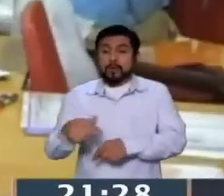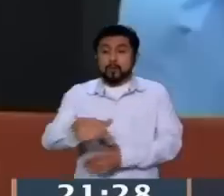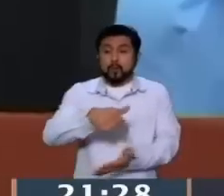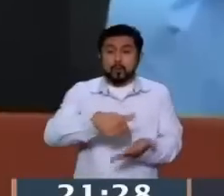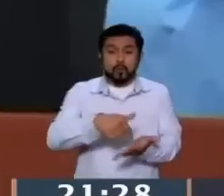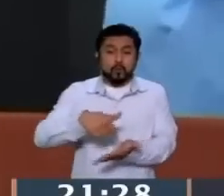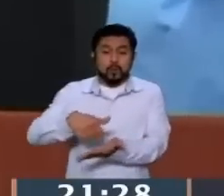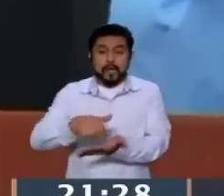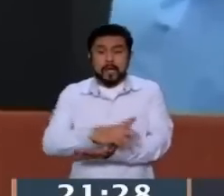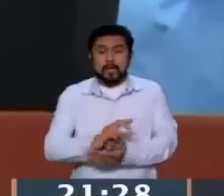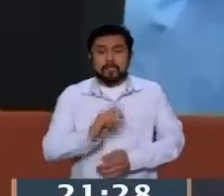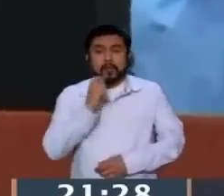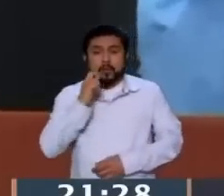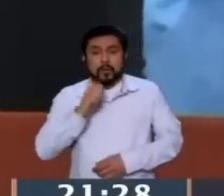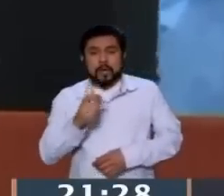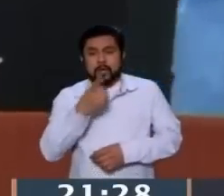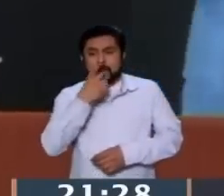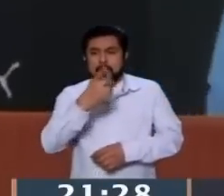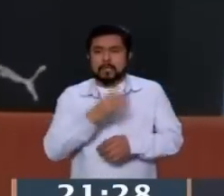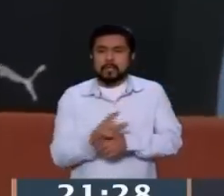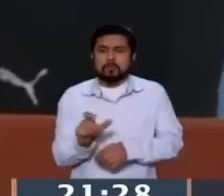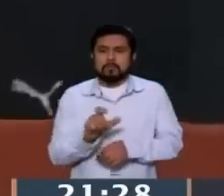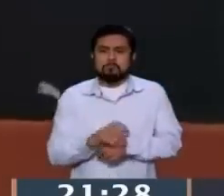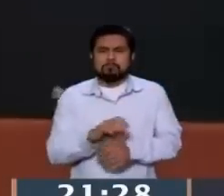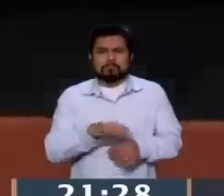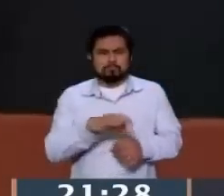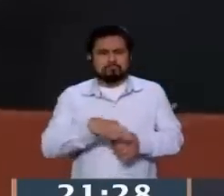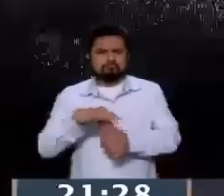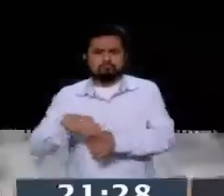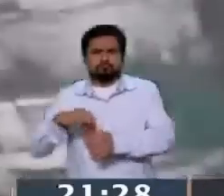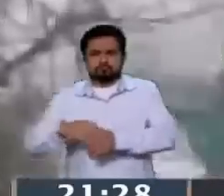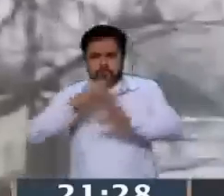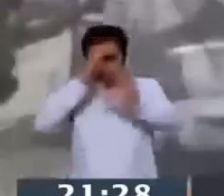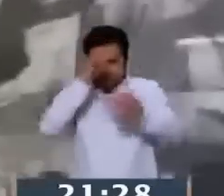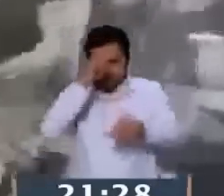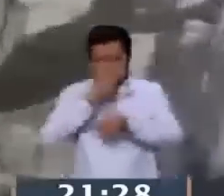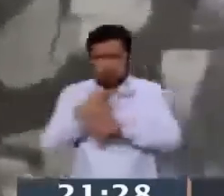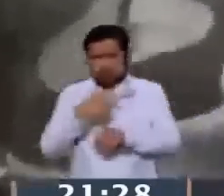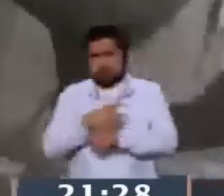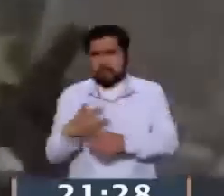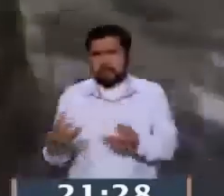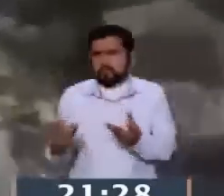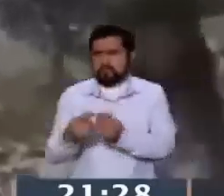referéndums en los que la opción ganadora fue adherirse a Rusia